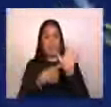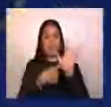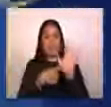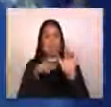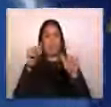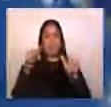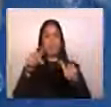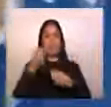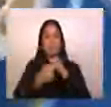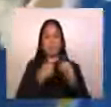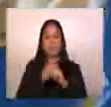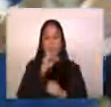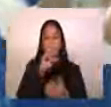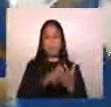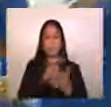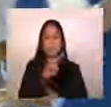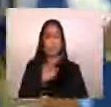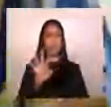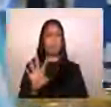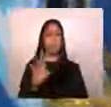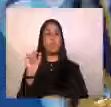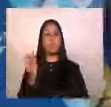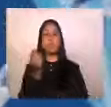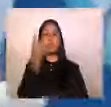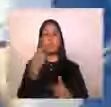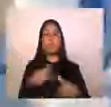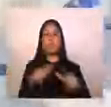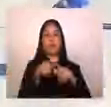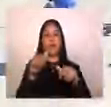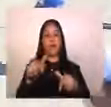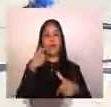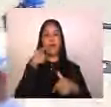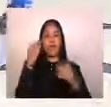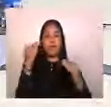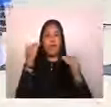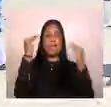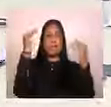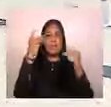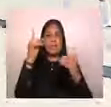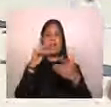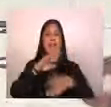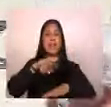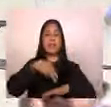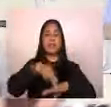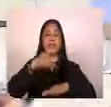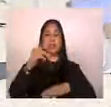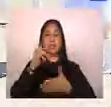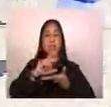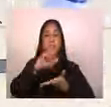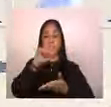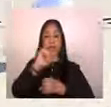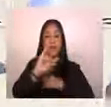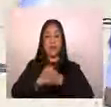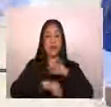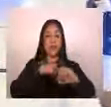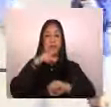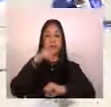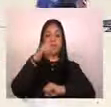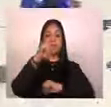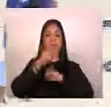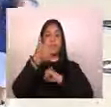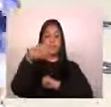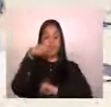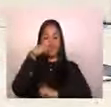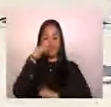destacando en este año 2024 el primer lugar en Gigantes de la Nación del Colegio de Infantes y también el